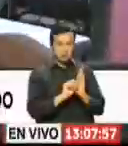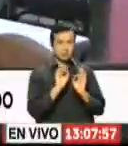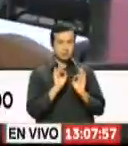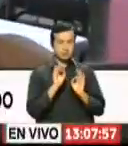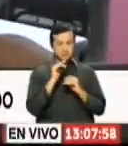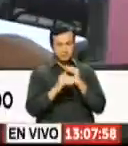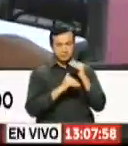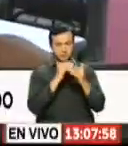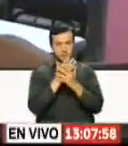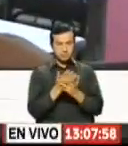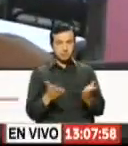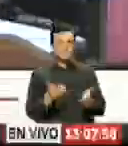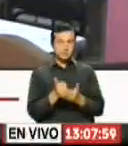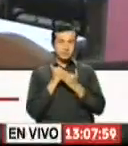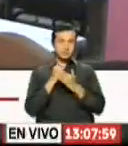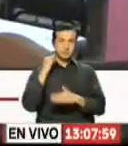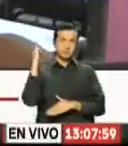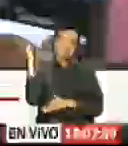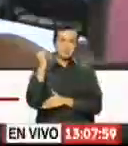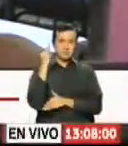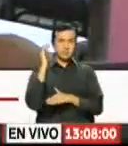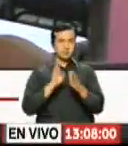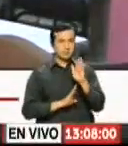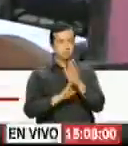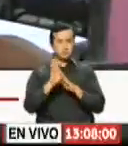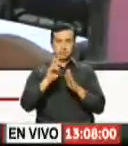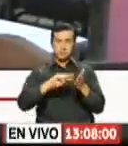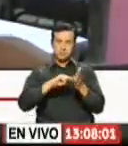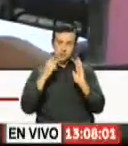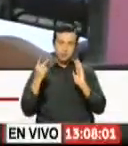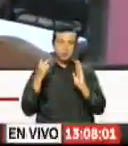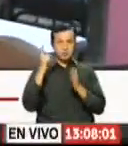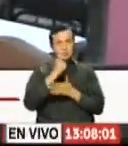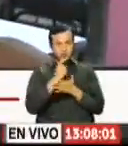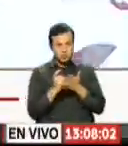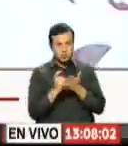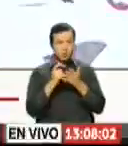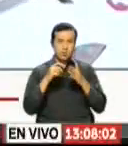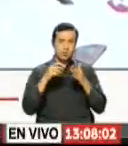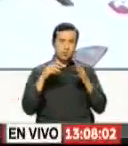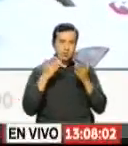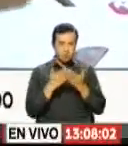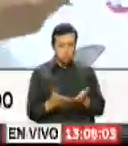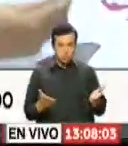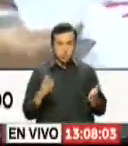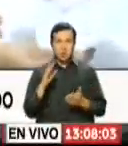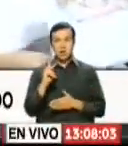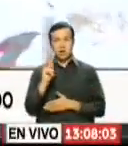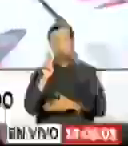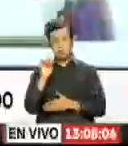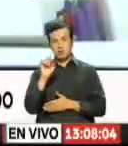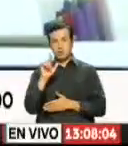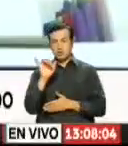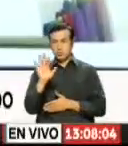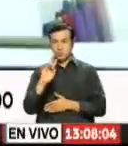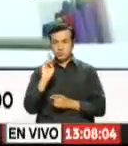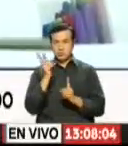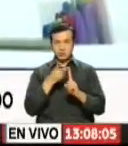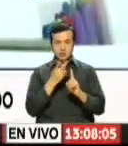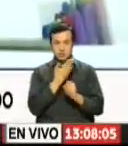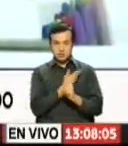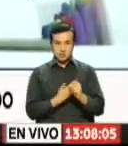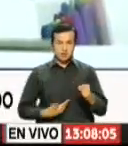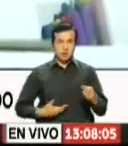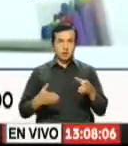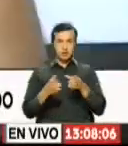Estos años permitieron a la industria avanzar en tecnologías, en diseño, en maquinaria. Carolina Meneses es vicepresidenta de la Asociación